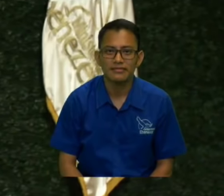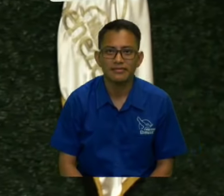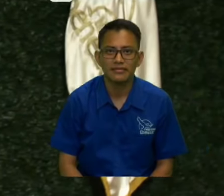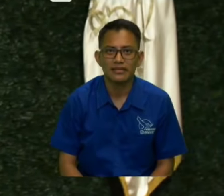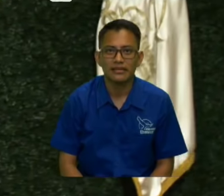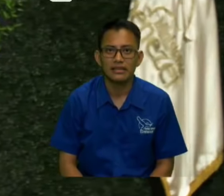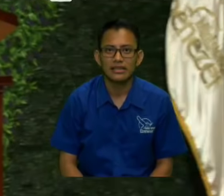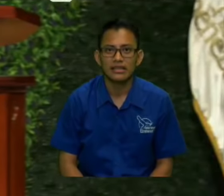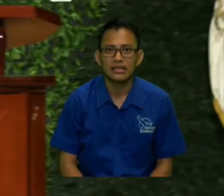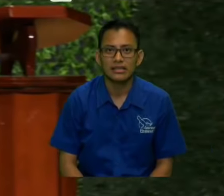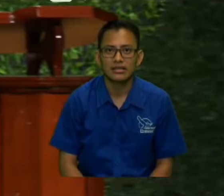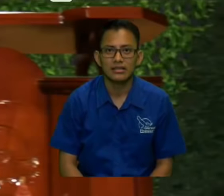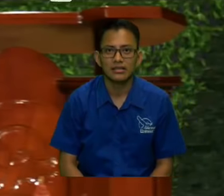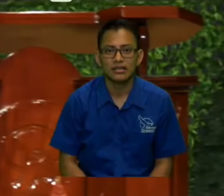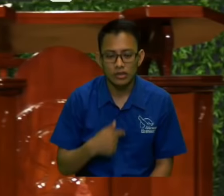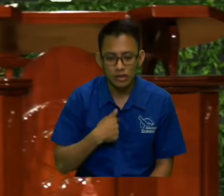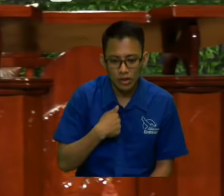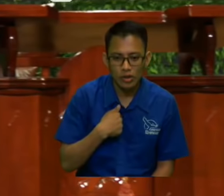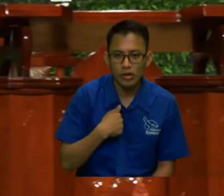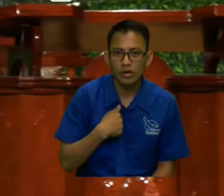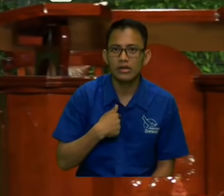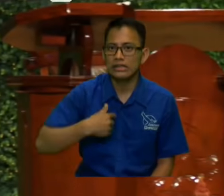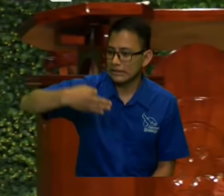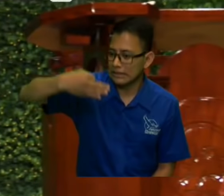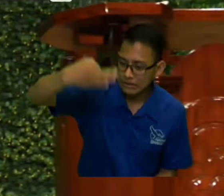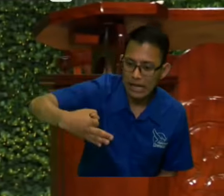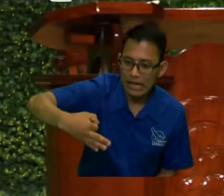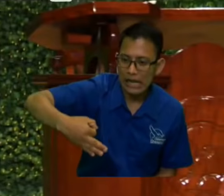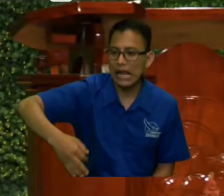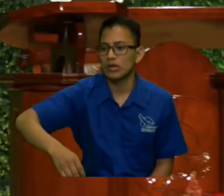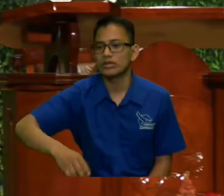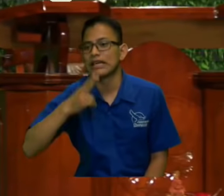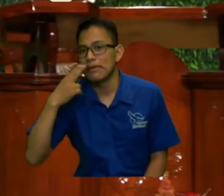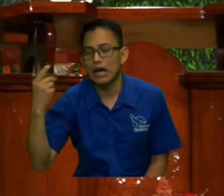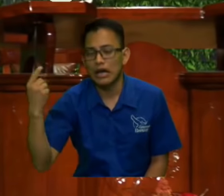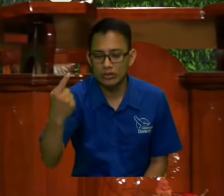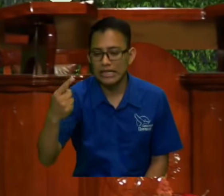Yo he tenido que convencer a algunos hermanos de que su testimonio es valioso.